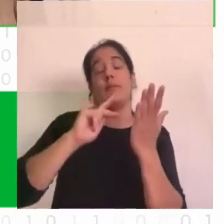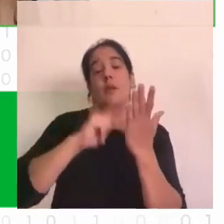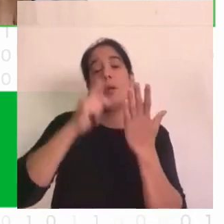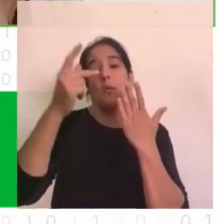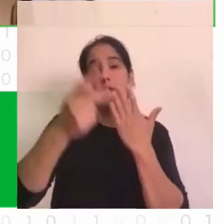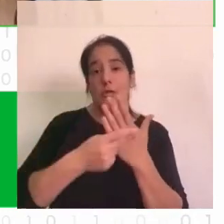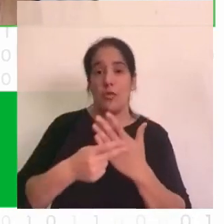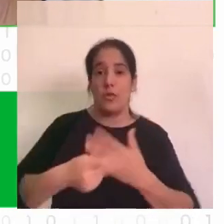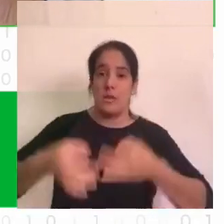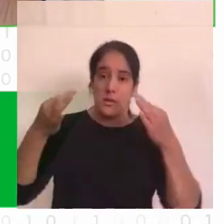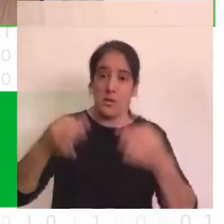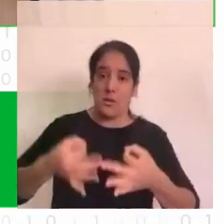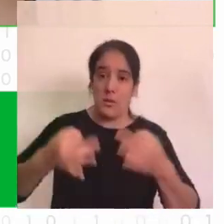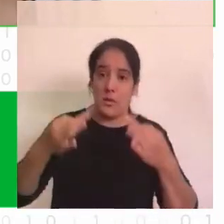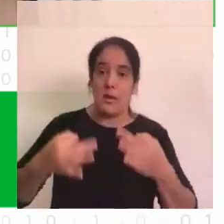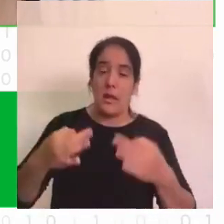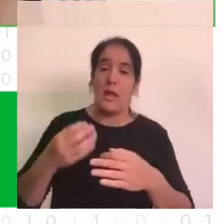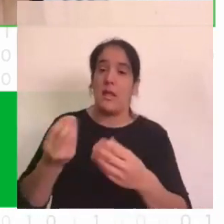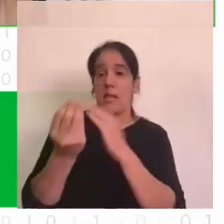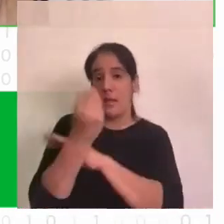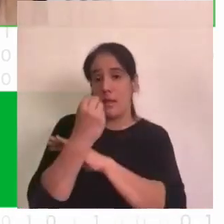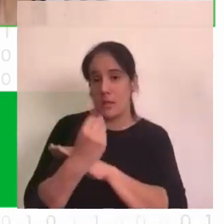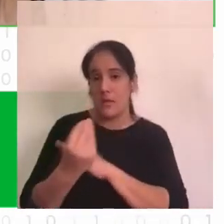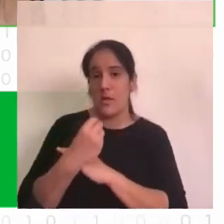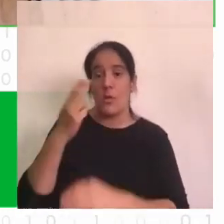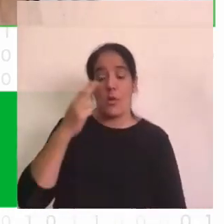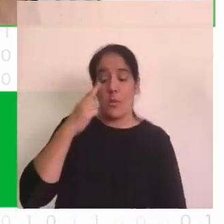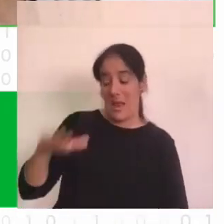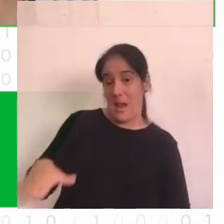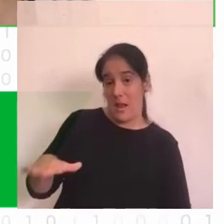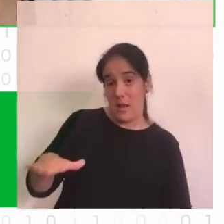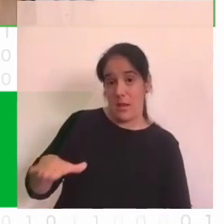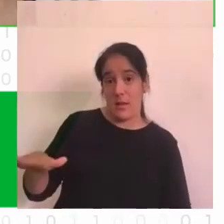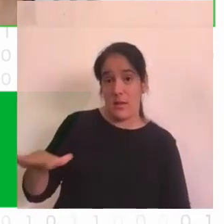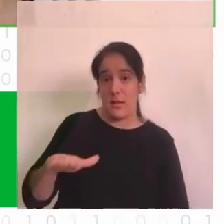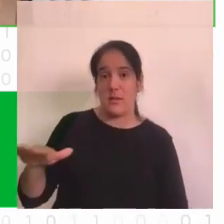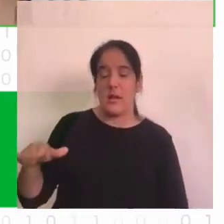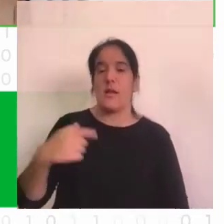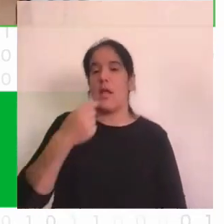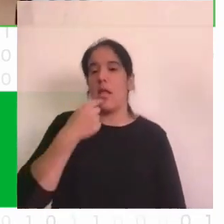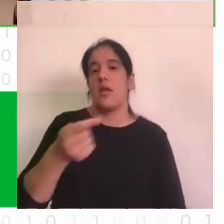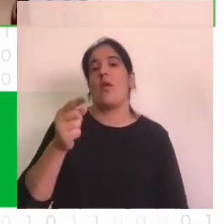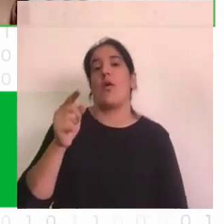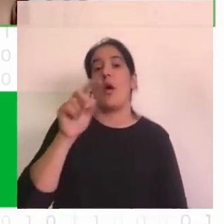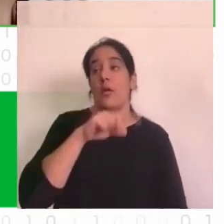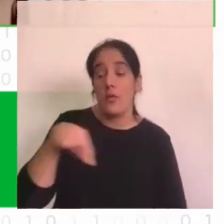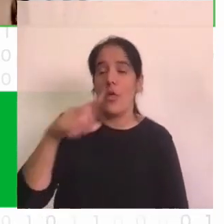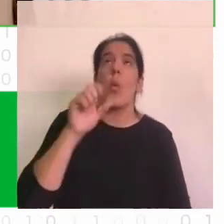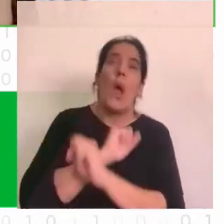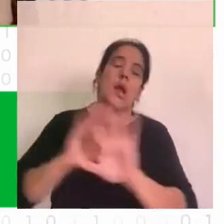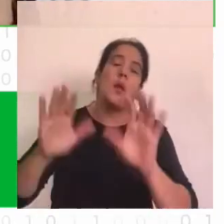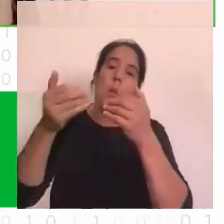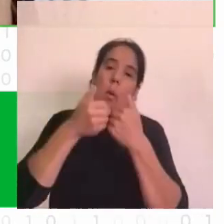paso a Marcela, aprovecho para comentarles a la audiencia que cualquier consulta que tengan de las presentaciones, agradecemos que las